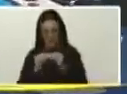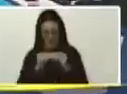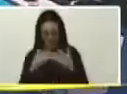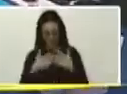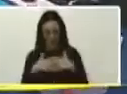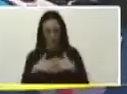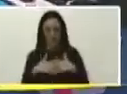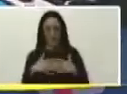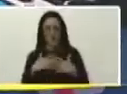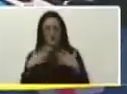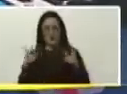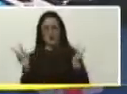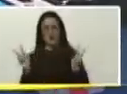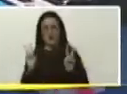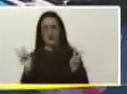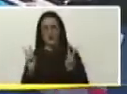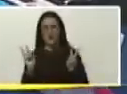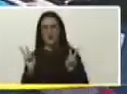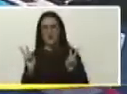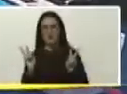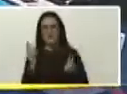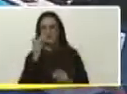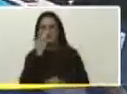industria y de esta gran victoria.